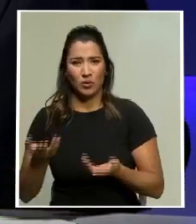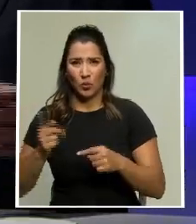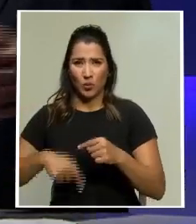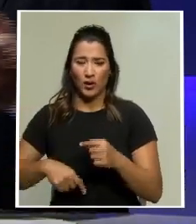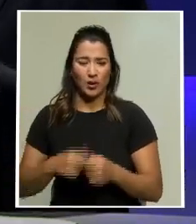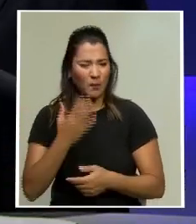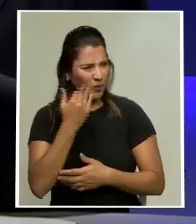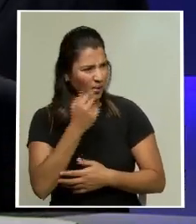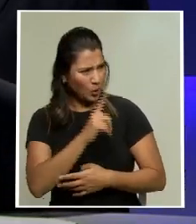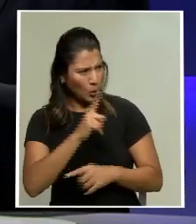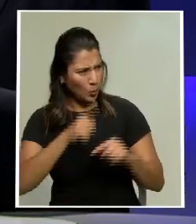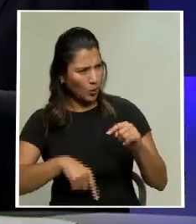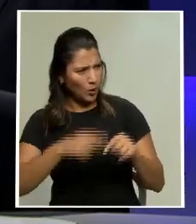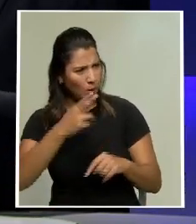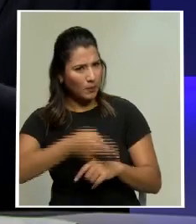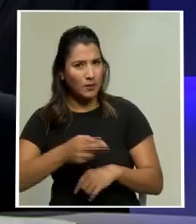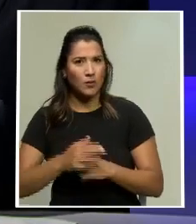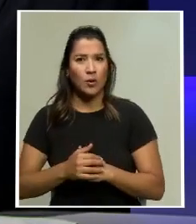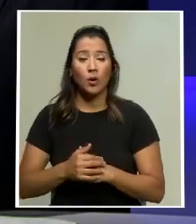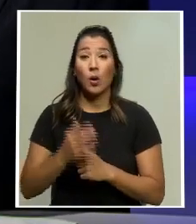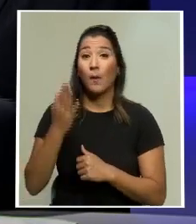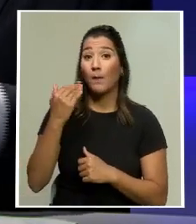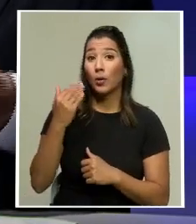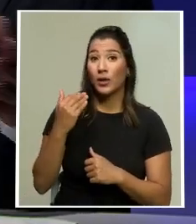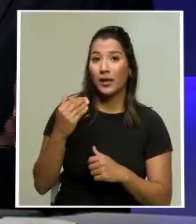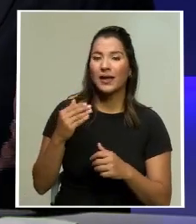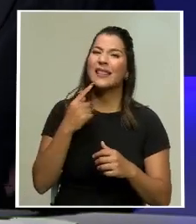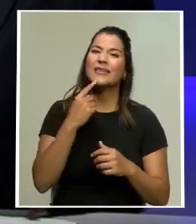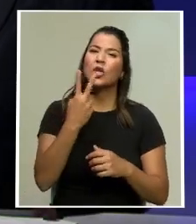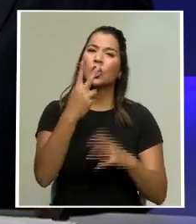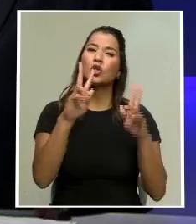mismo? Porque eran los grandes contendientes.